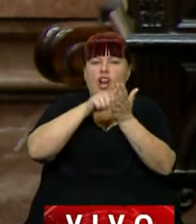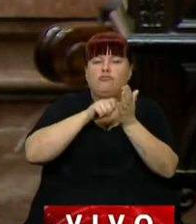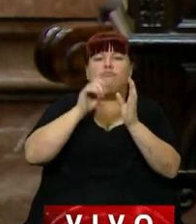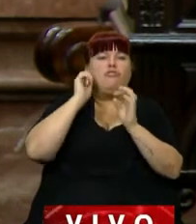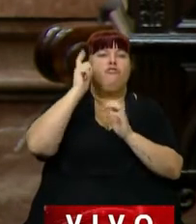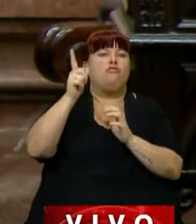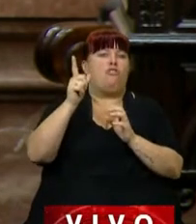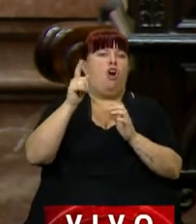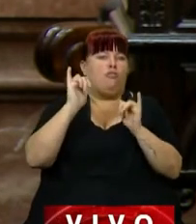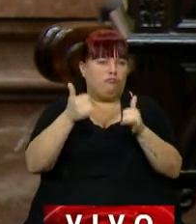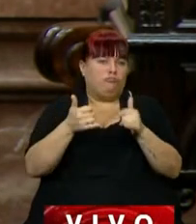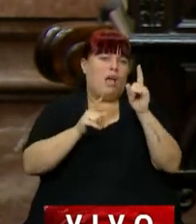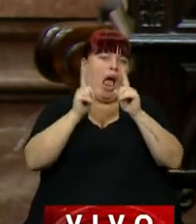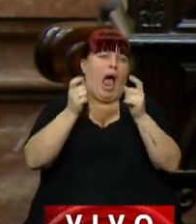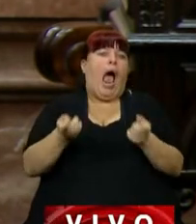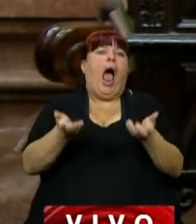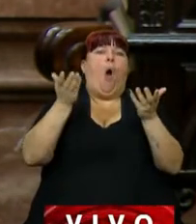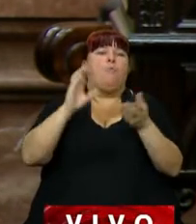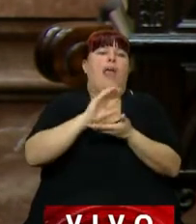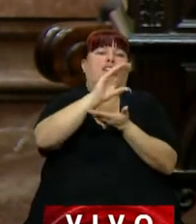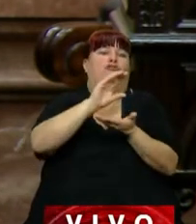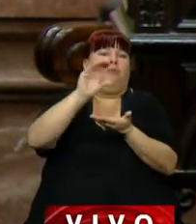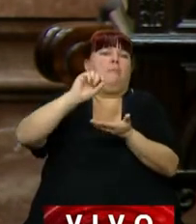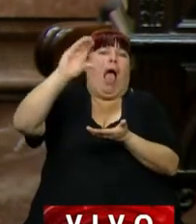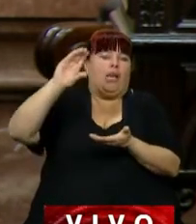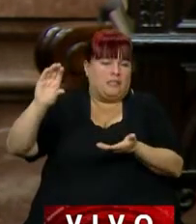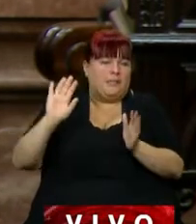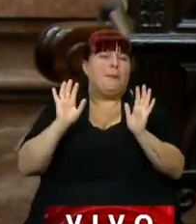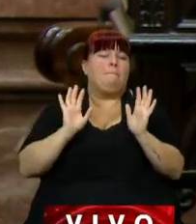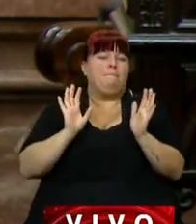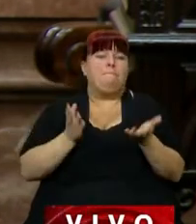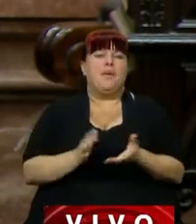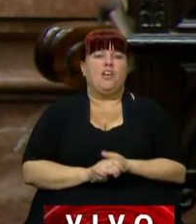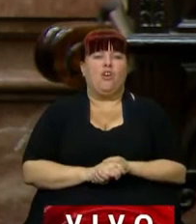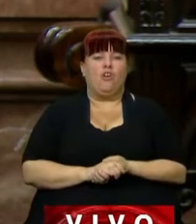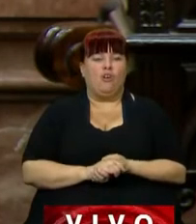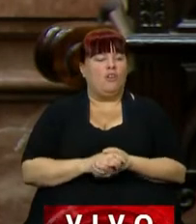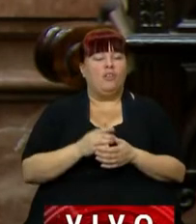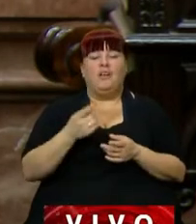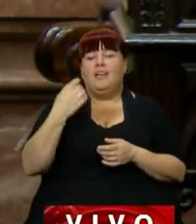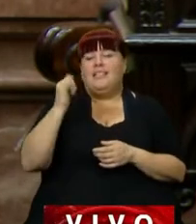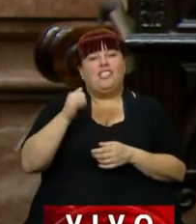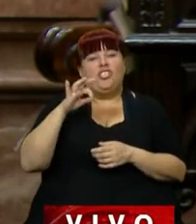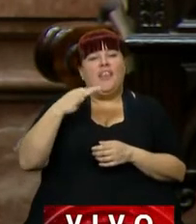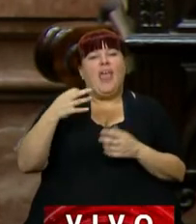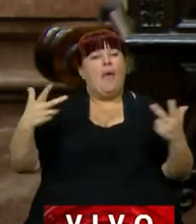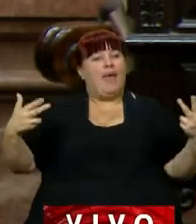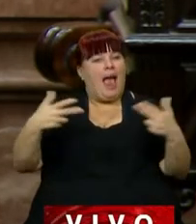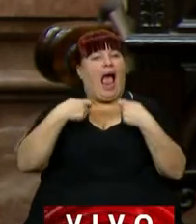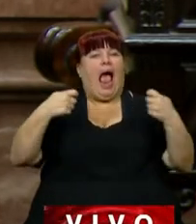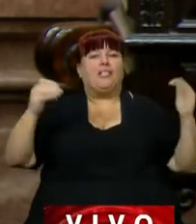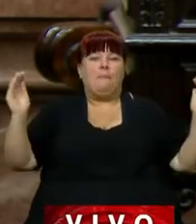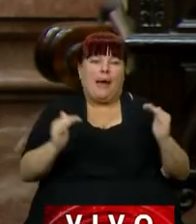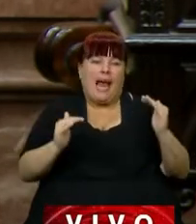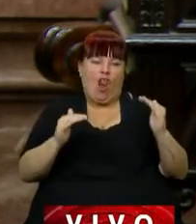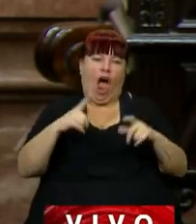llegó, por supuesto, a algunos aumentos en las partidas. Pero es necesario ajustar el gasto,